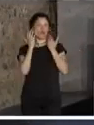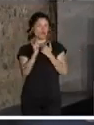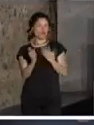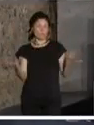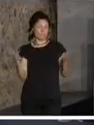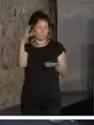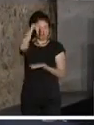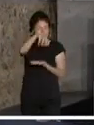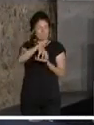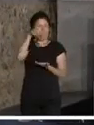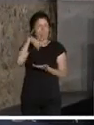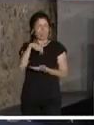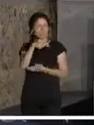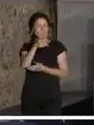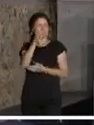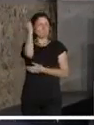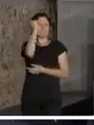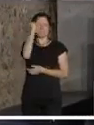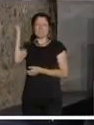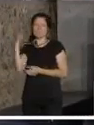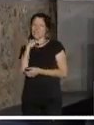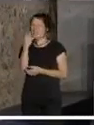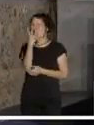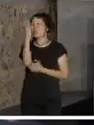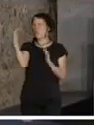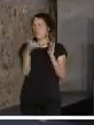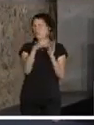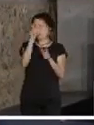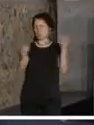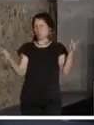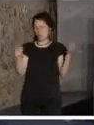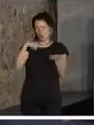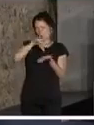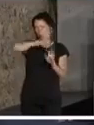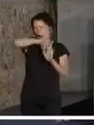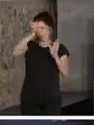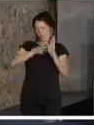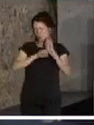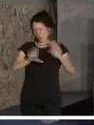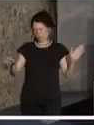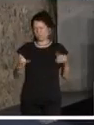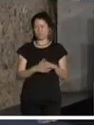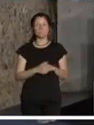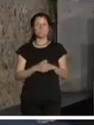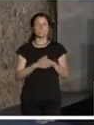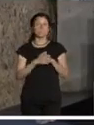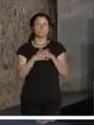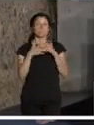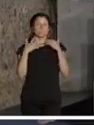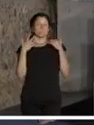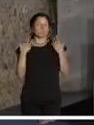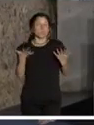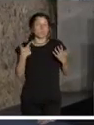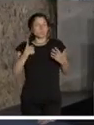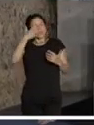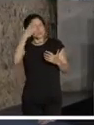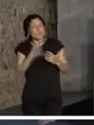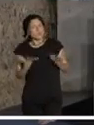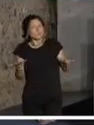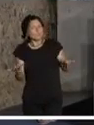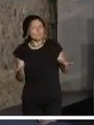aquí asesinaron a cerca de 4.000 personas bueno en toda la ciudad no Entonces yo creo